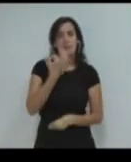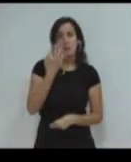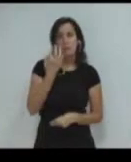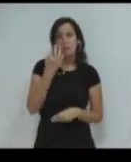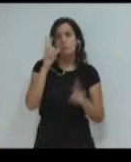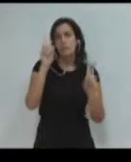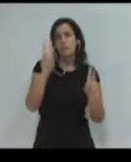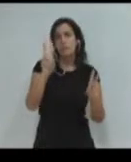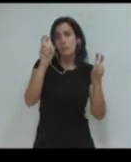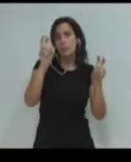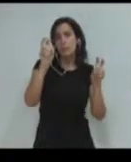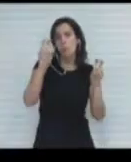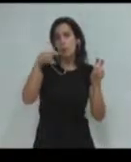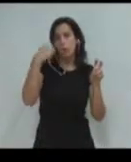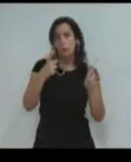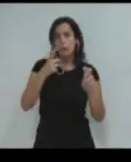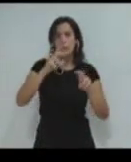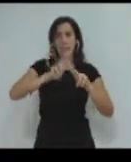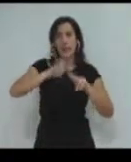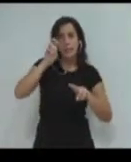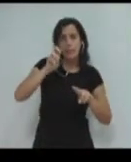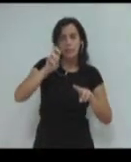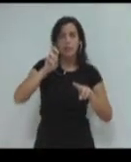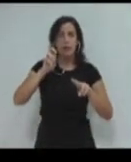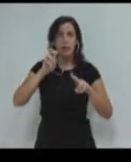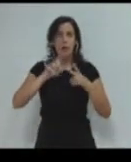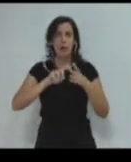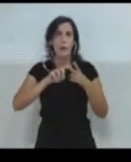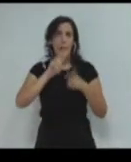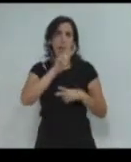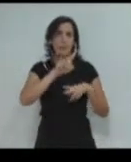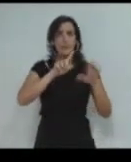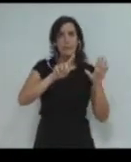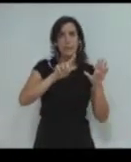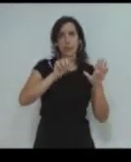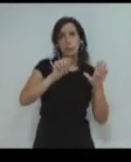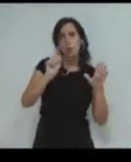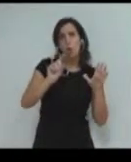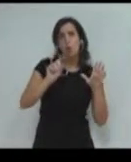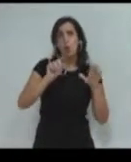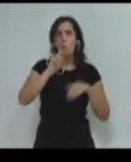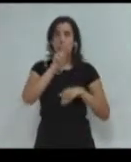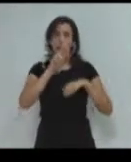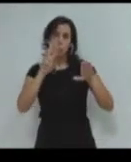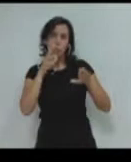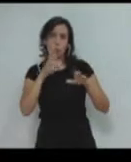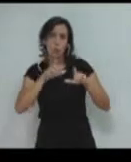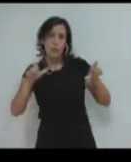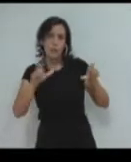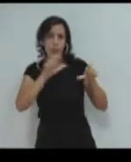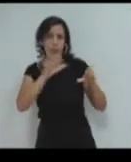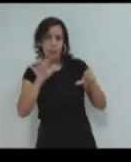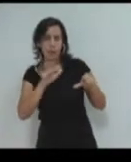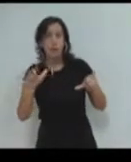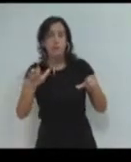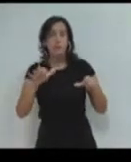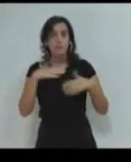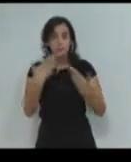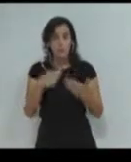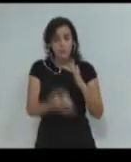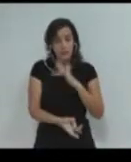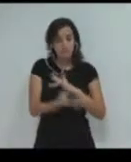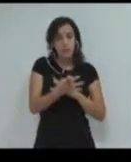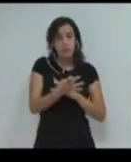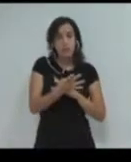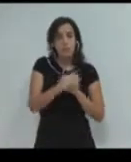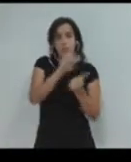un título y ponerle en negrita, lo pongo en 26, no, 28, que me parece más bonito y más grande. Entonces ahí, cuando creas una